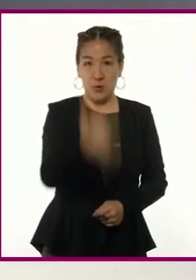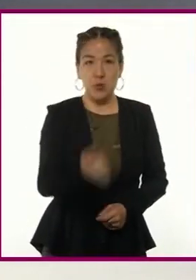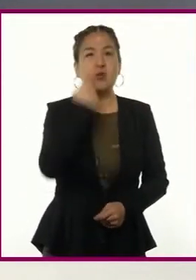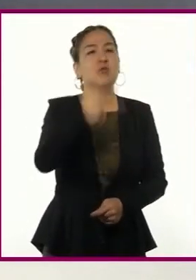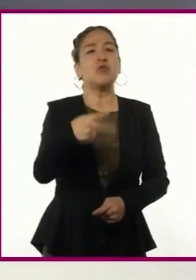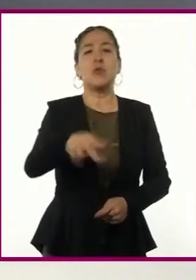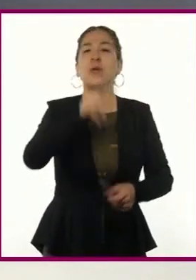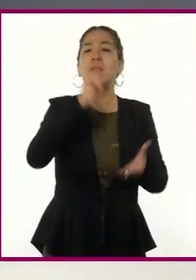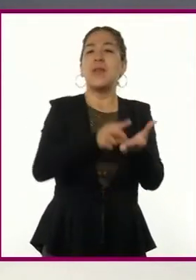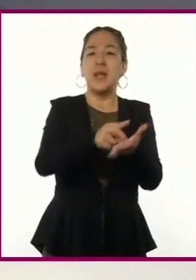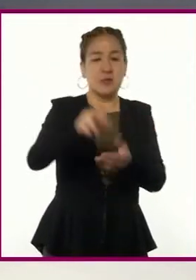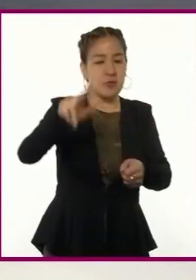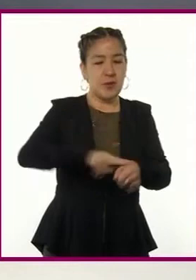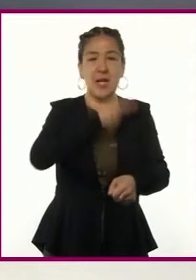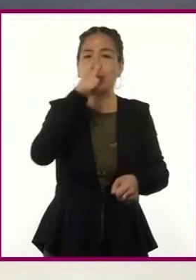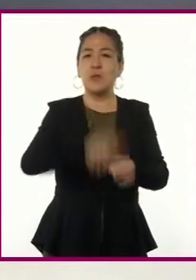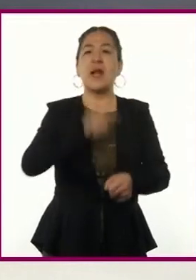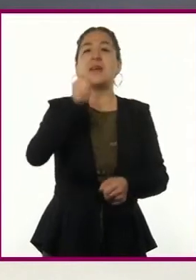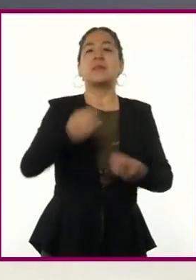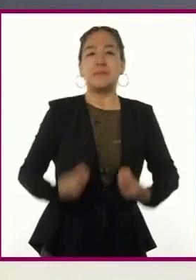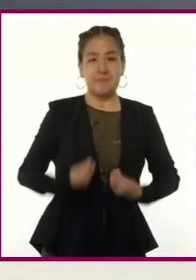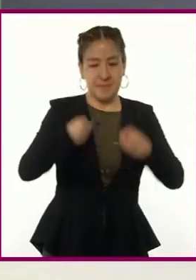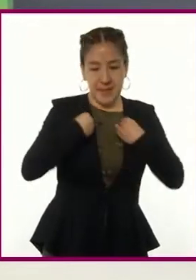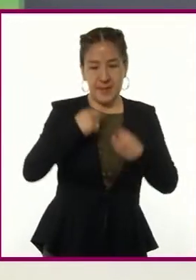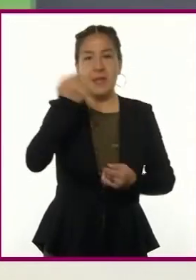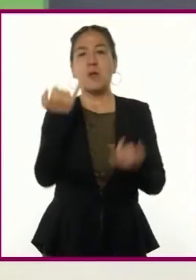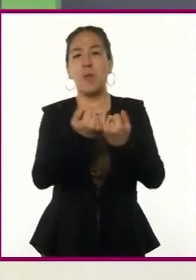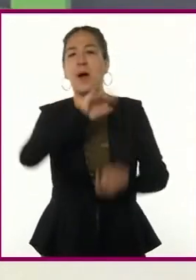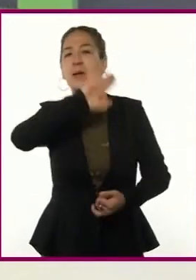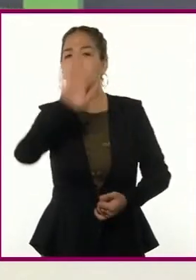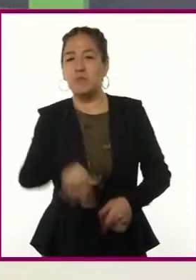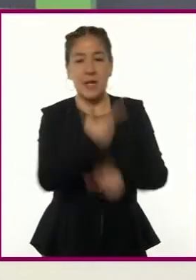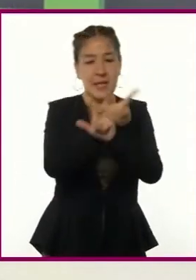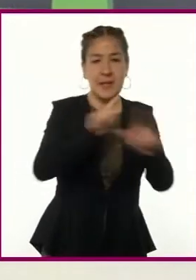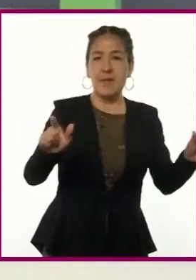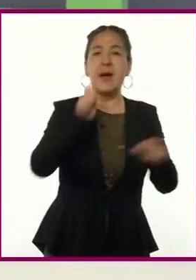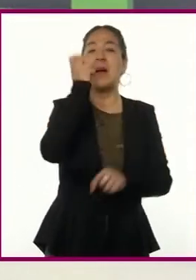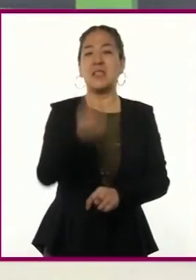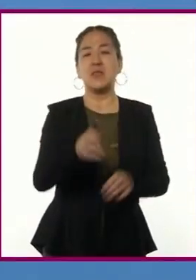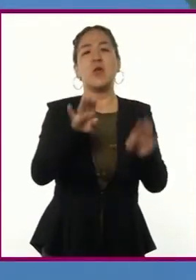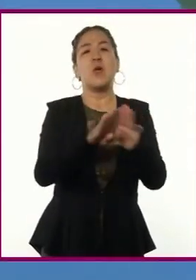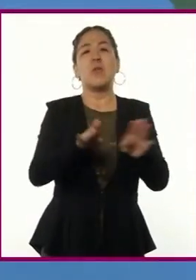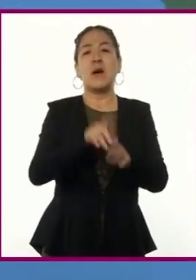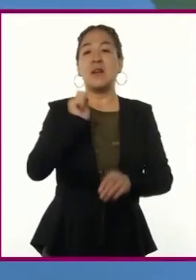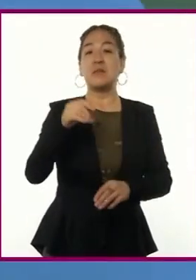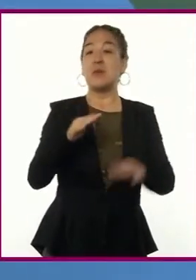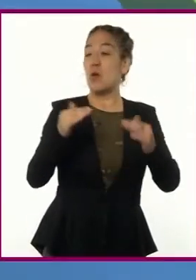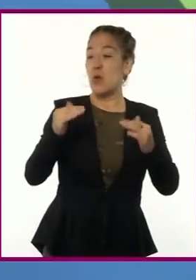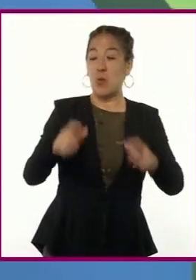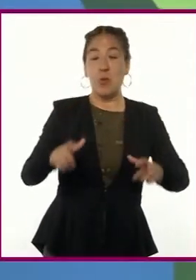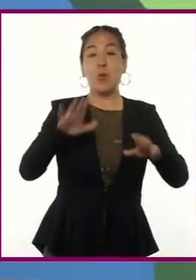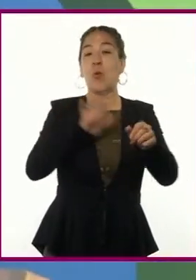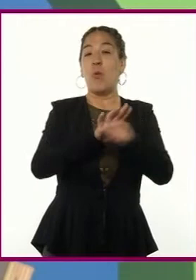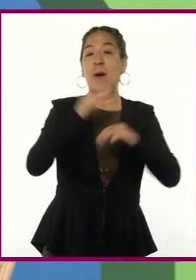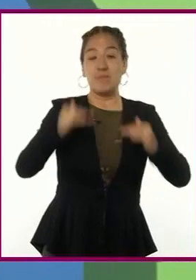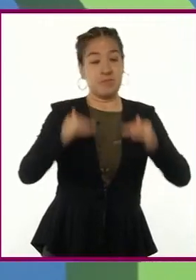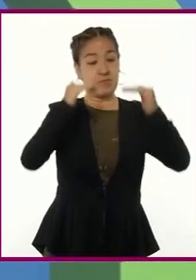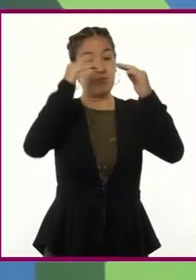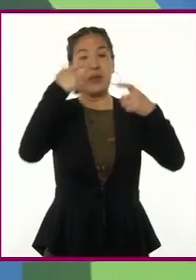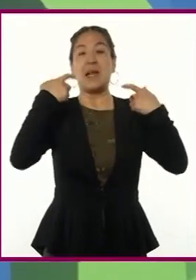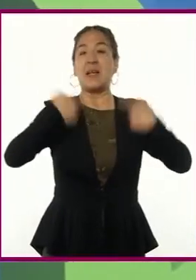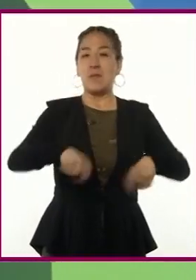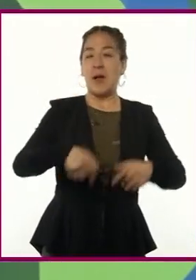a la libertad. Fueron muy críticos de la jerarquía estamentaria, que consideraban injusta. Aunque estos conformaban